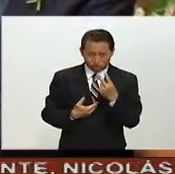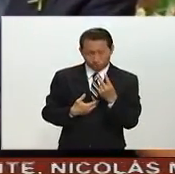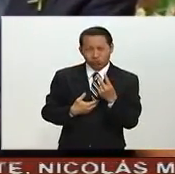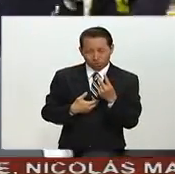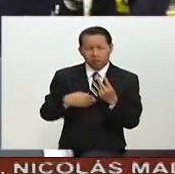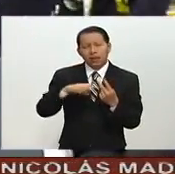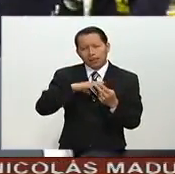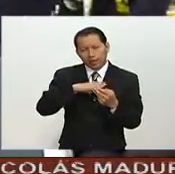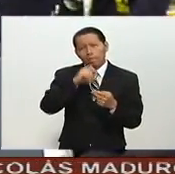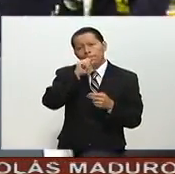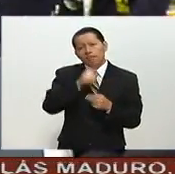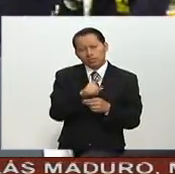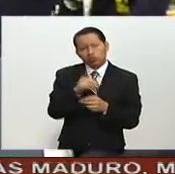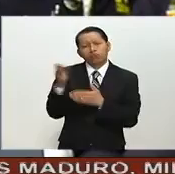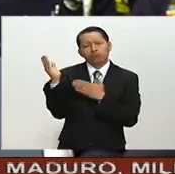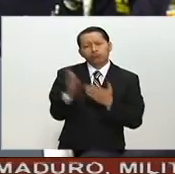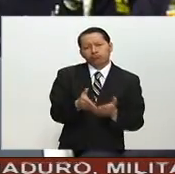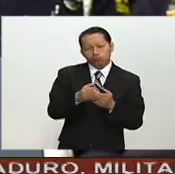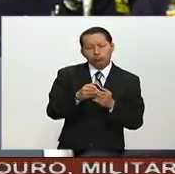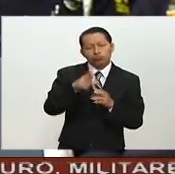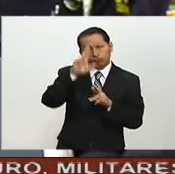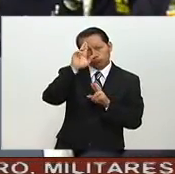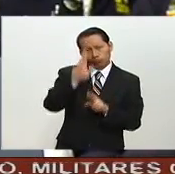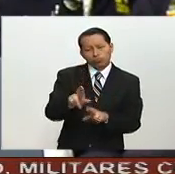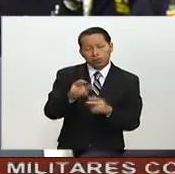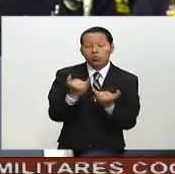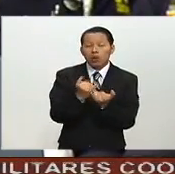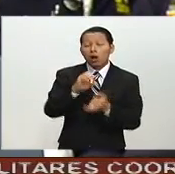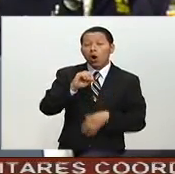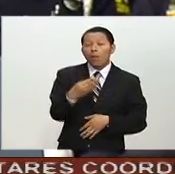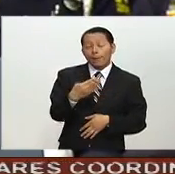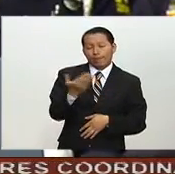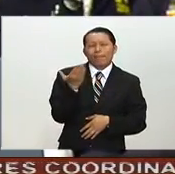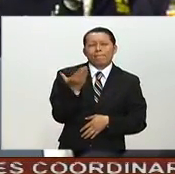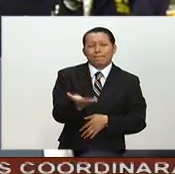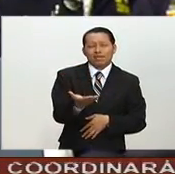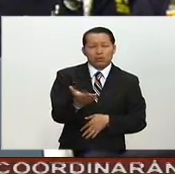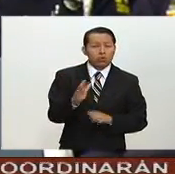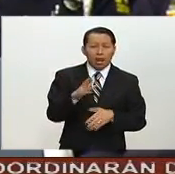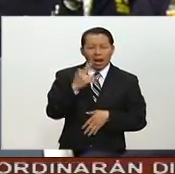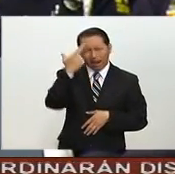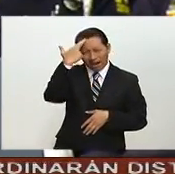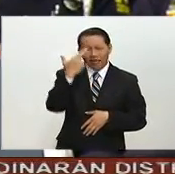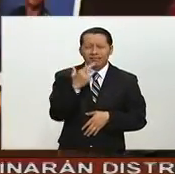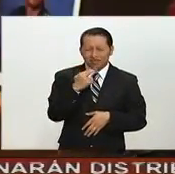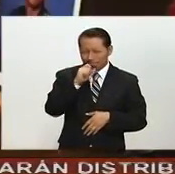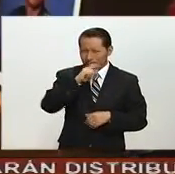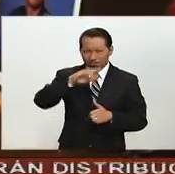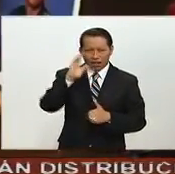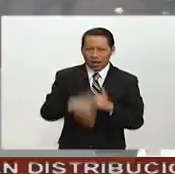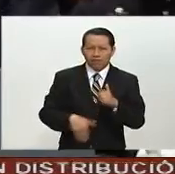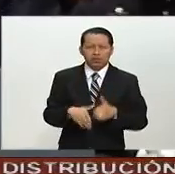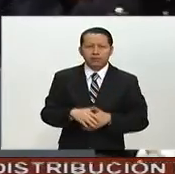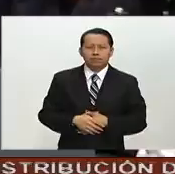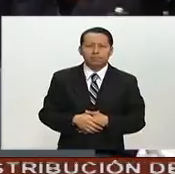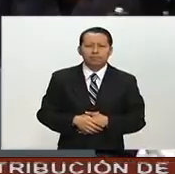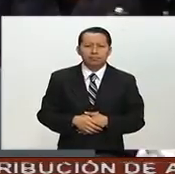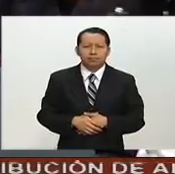esta ceremonia fúnebre. Obama pidió acabar con la violencia racial.